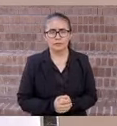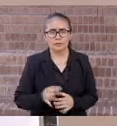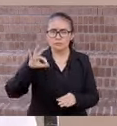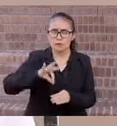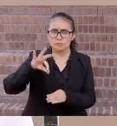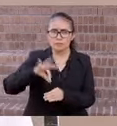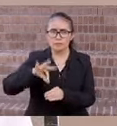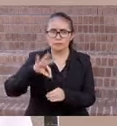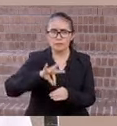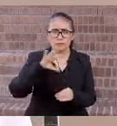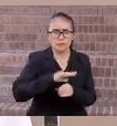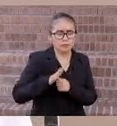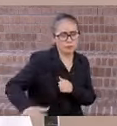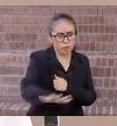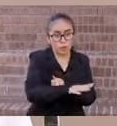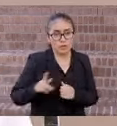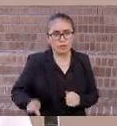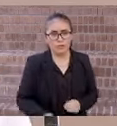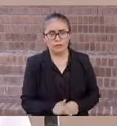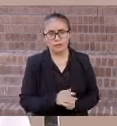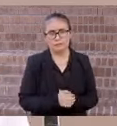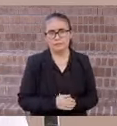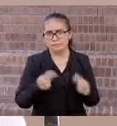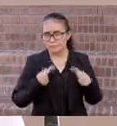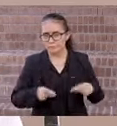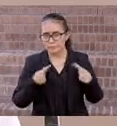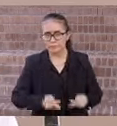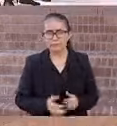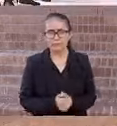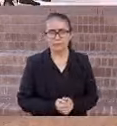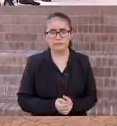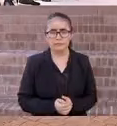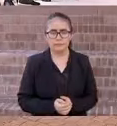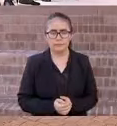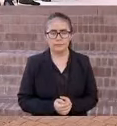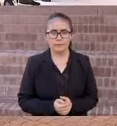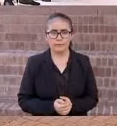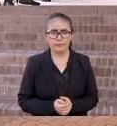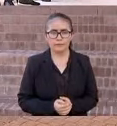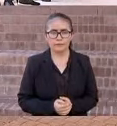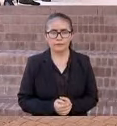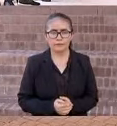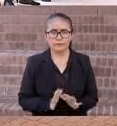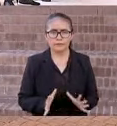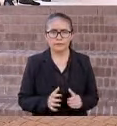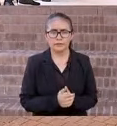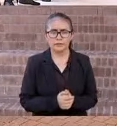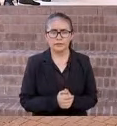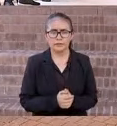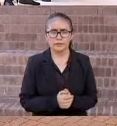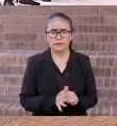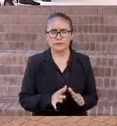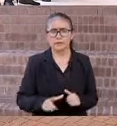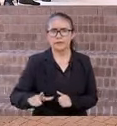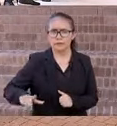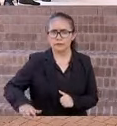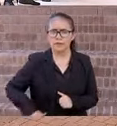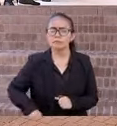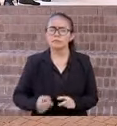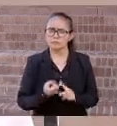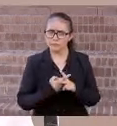de los ciudadanos y ya una vez en el gobierno hemos